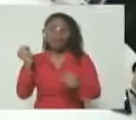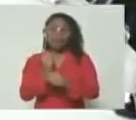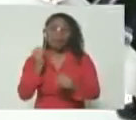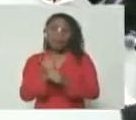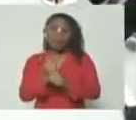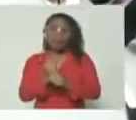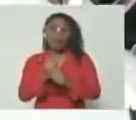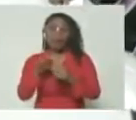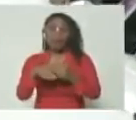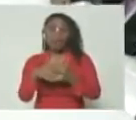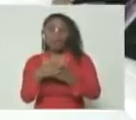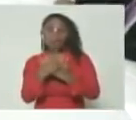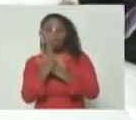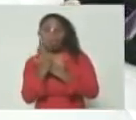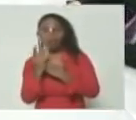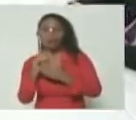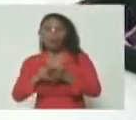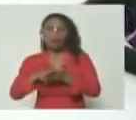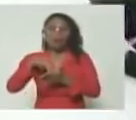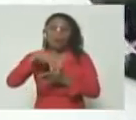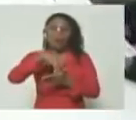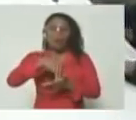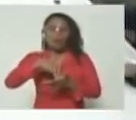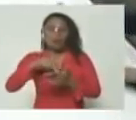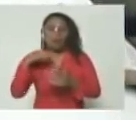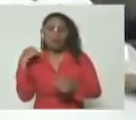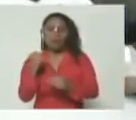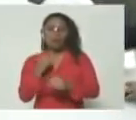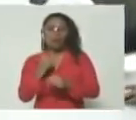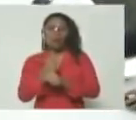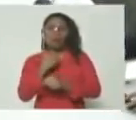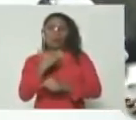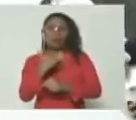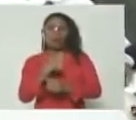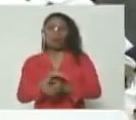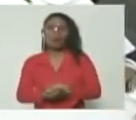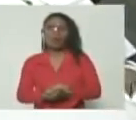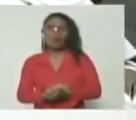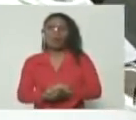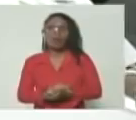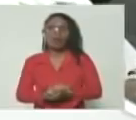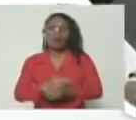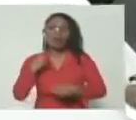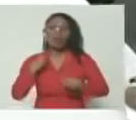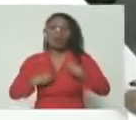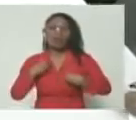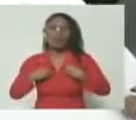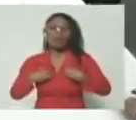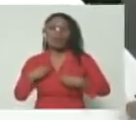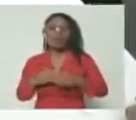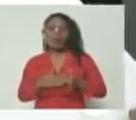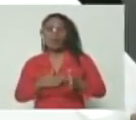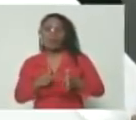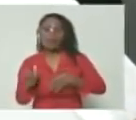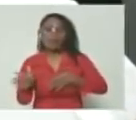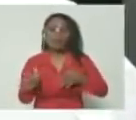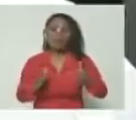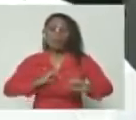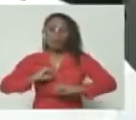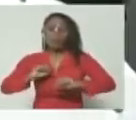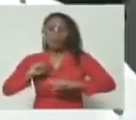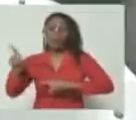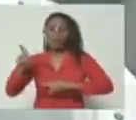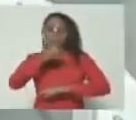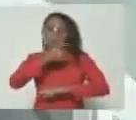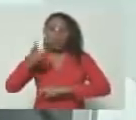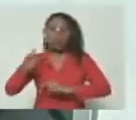que madruga para ir a trabajar y levantar a su familia. Ya voy terminando, presidente. Y nos preocupa el desplazamiento de esos